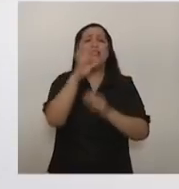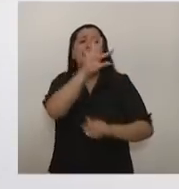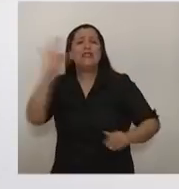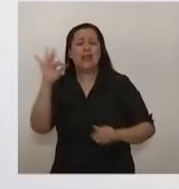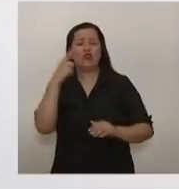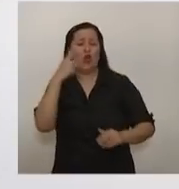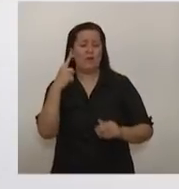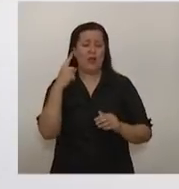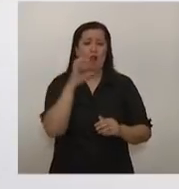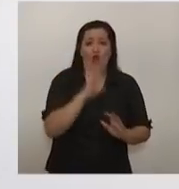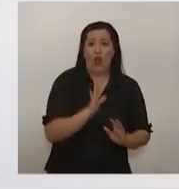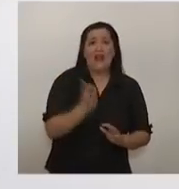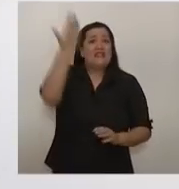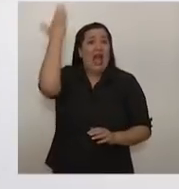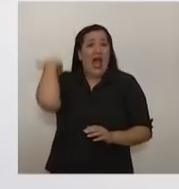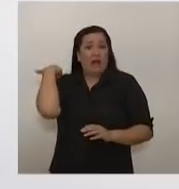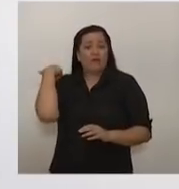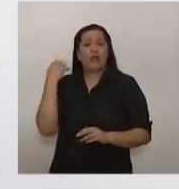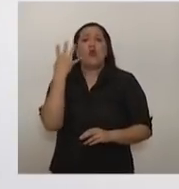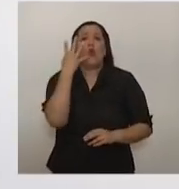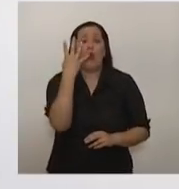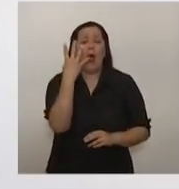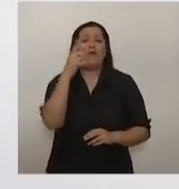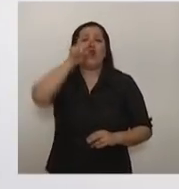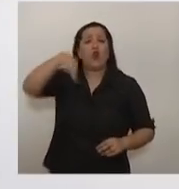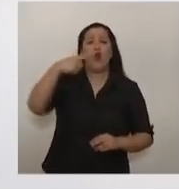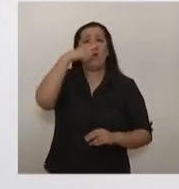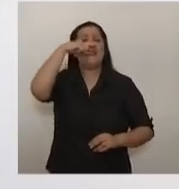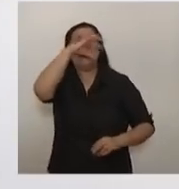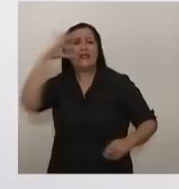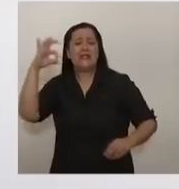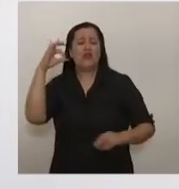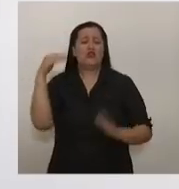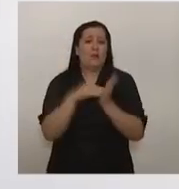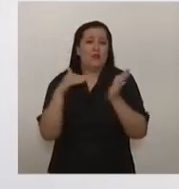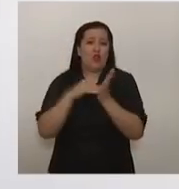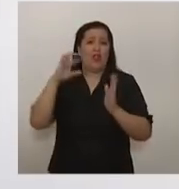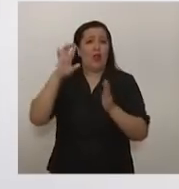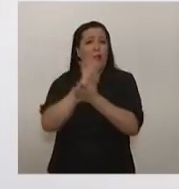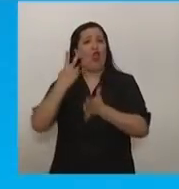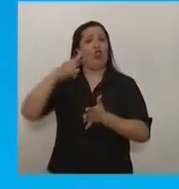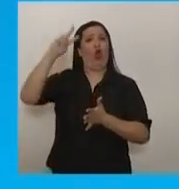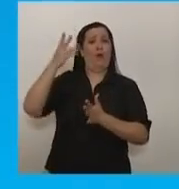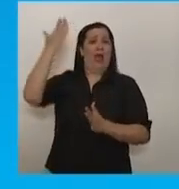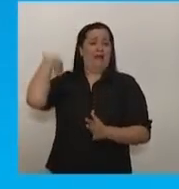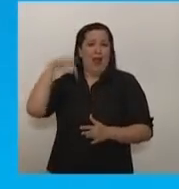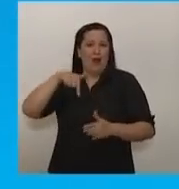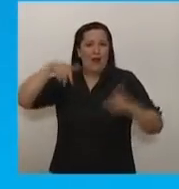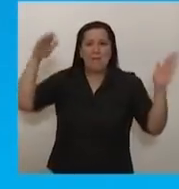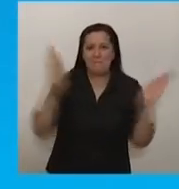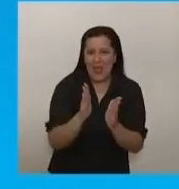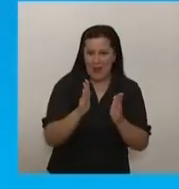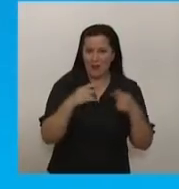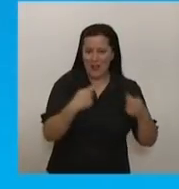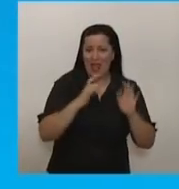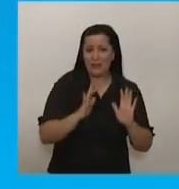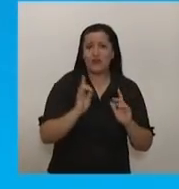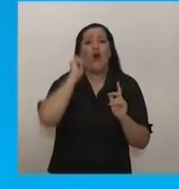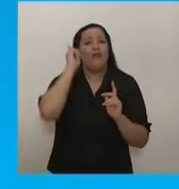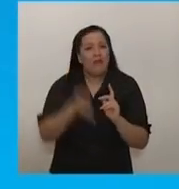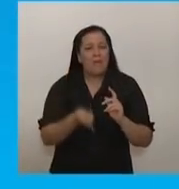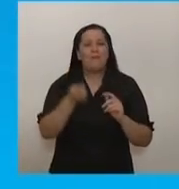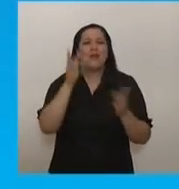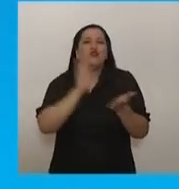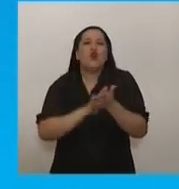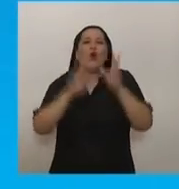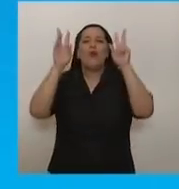dólares. Antes costaba 4,7 millones, casi el doble. Dejamos también una revolución en